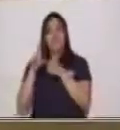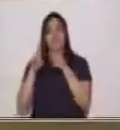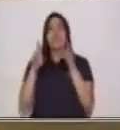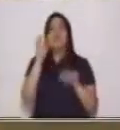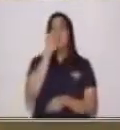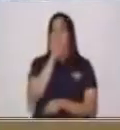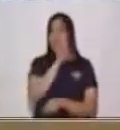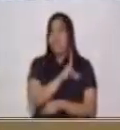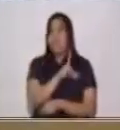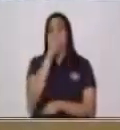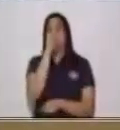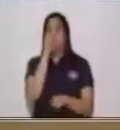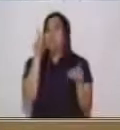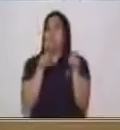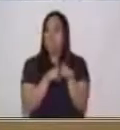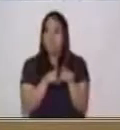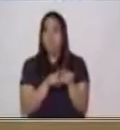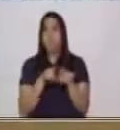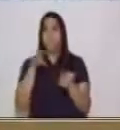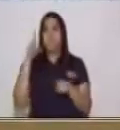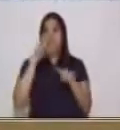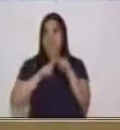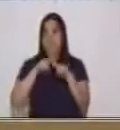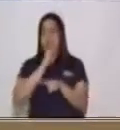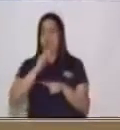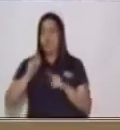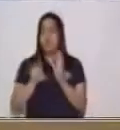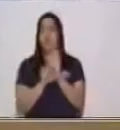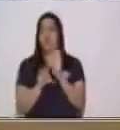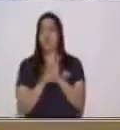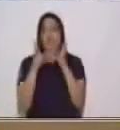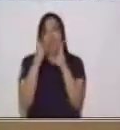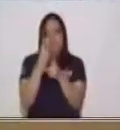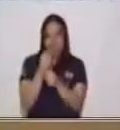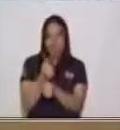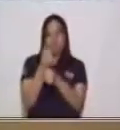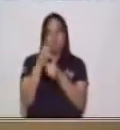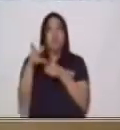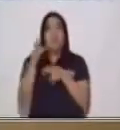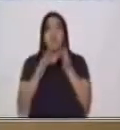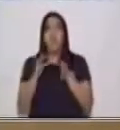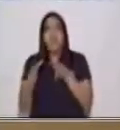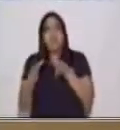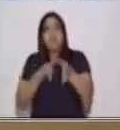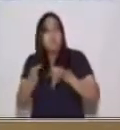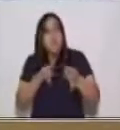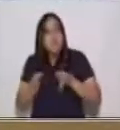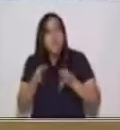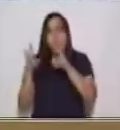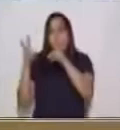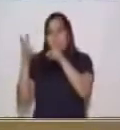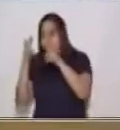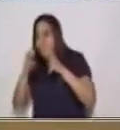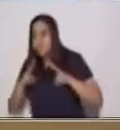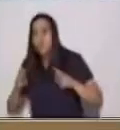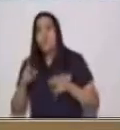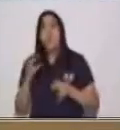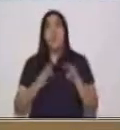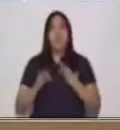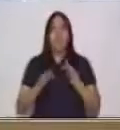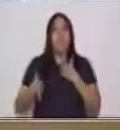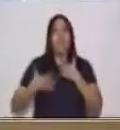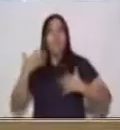también se debe de escribir la X. Por ejemplo, exprimir, explicación, explorar, expresión. Aquí